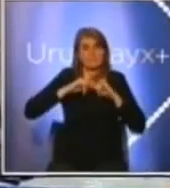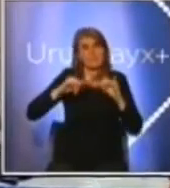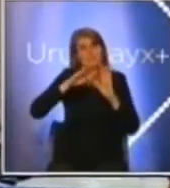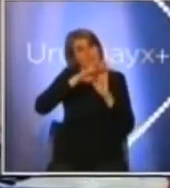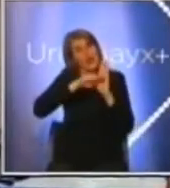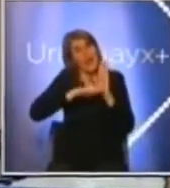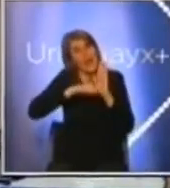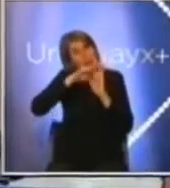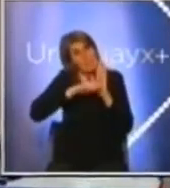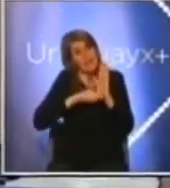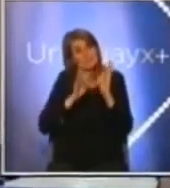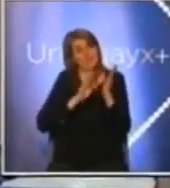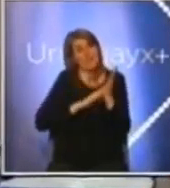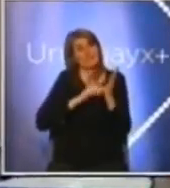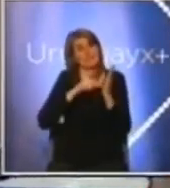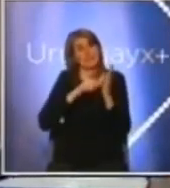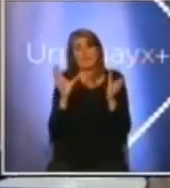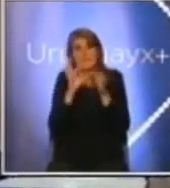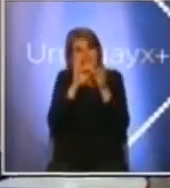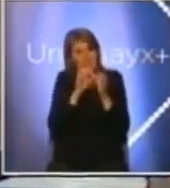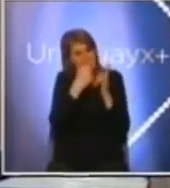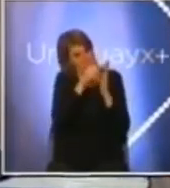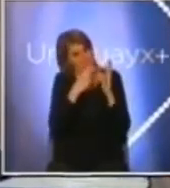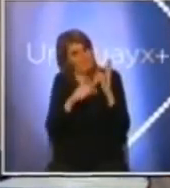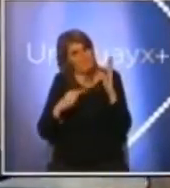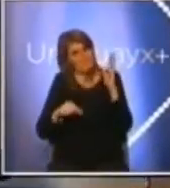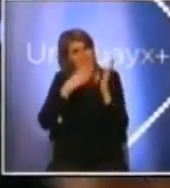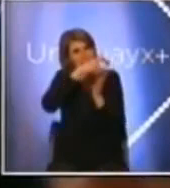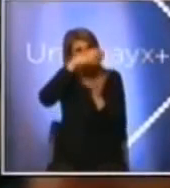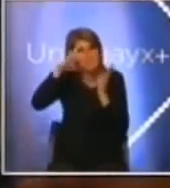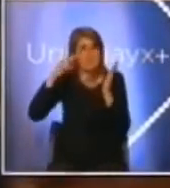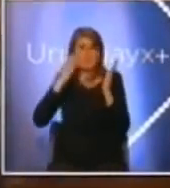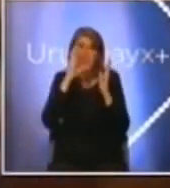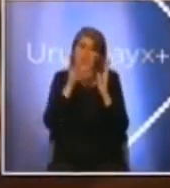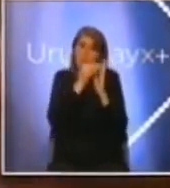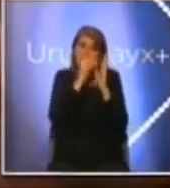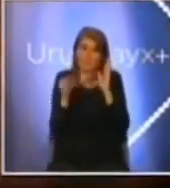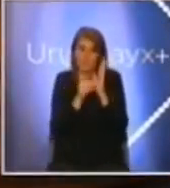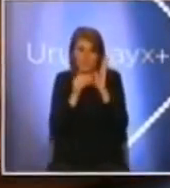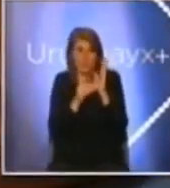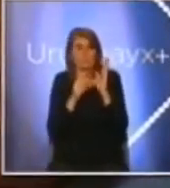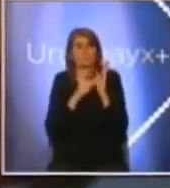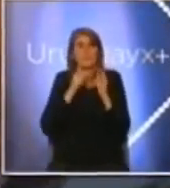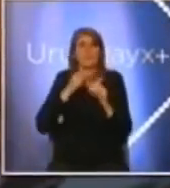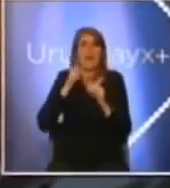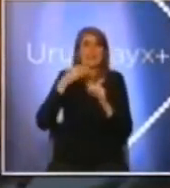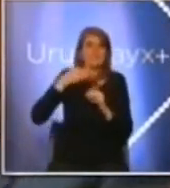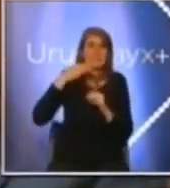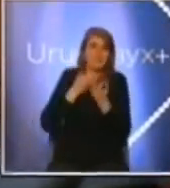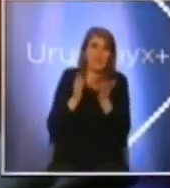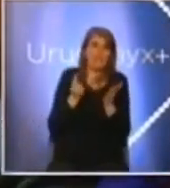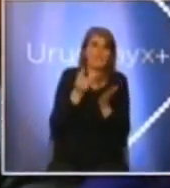innovación, hoy dispersos en distintos ámbitos del Estado. Facilitaremos más aún el acceso a la